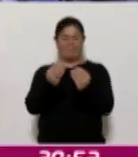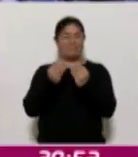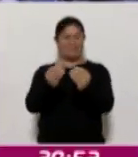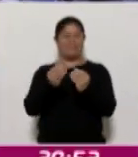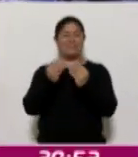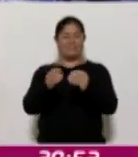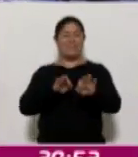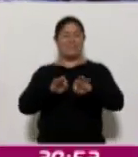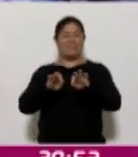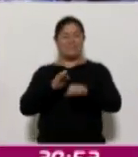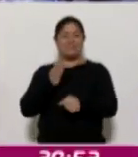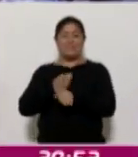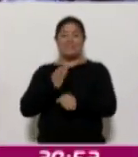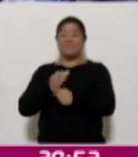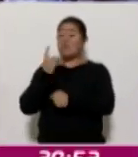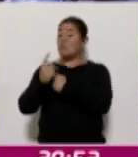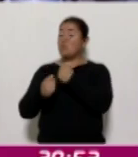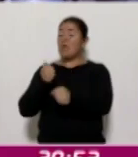este año de gobierno.